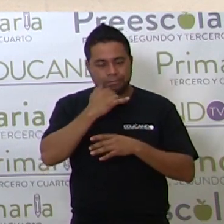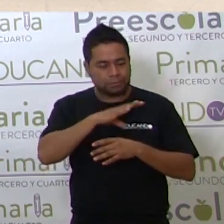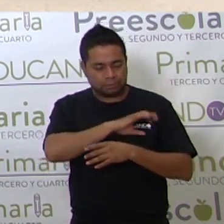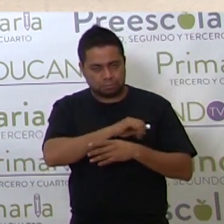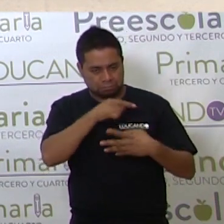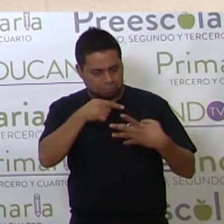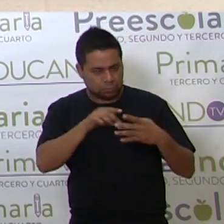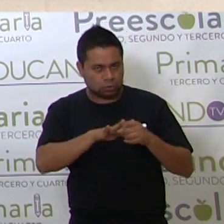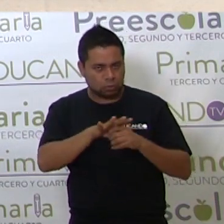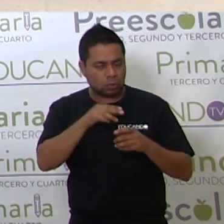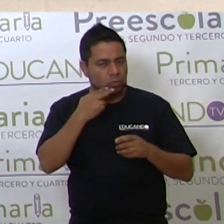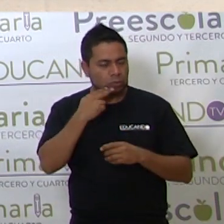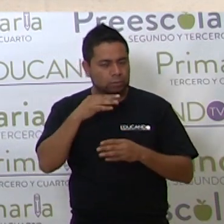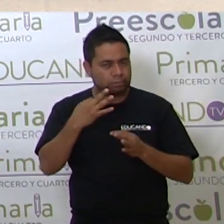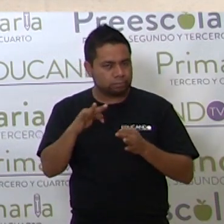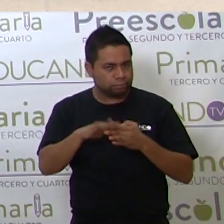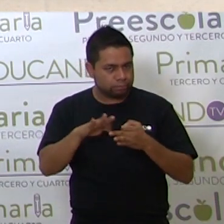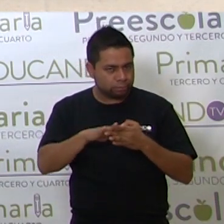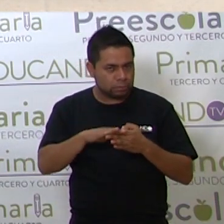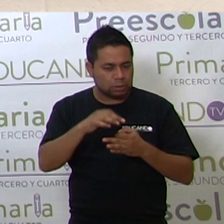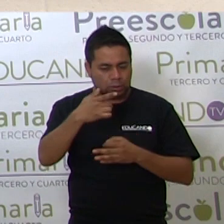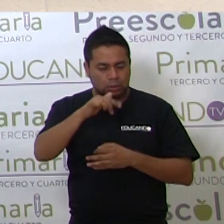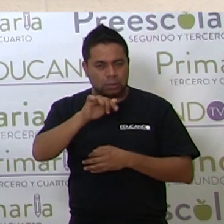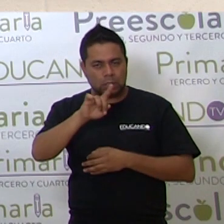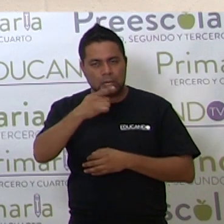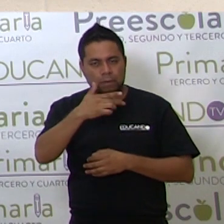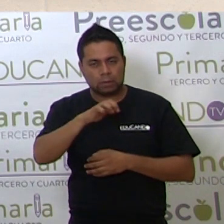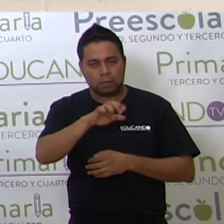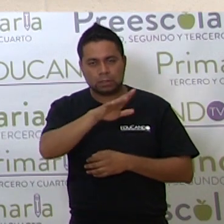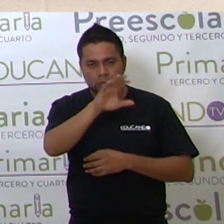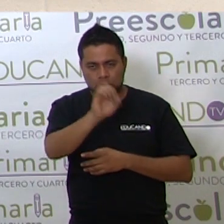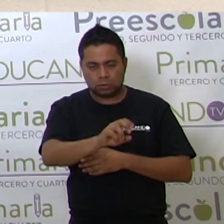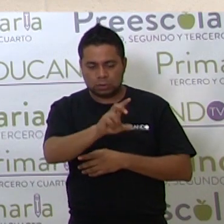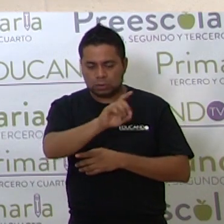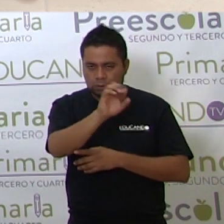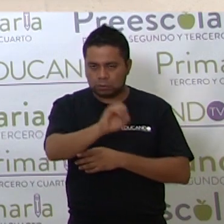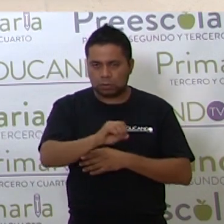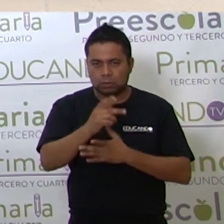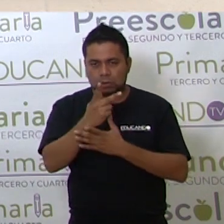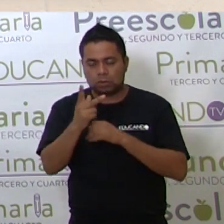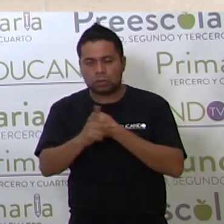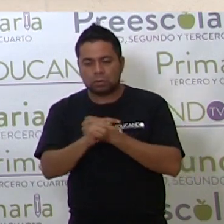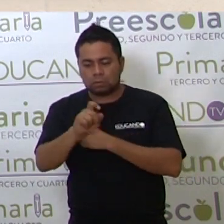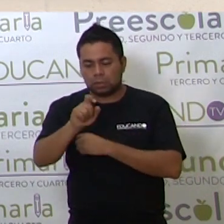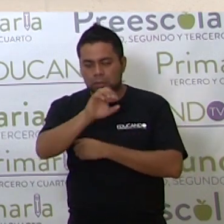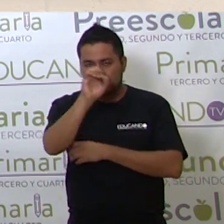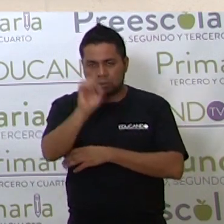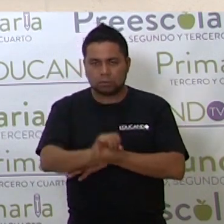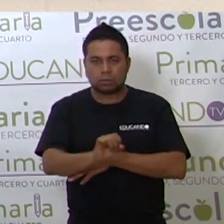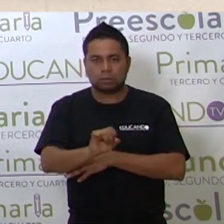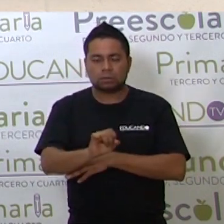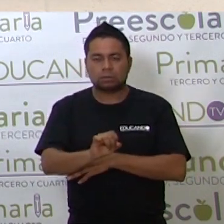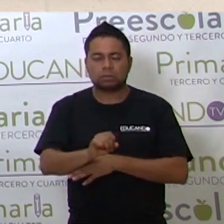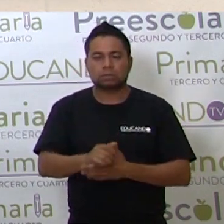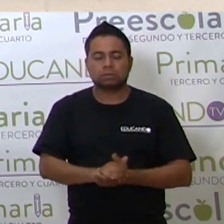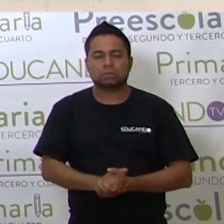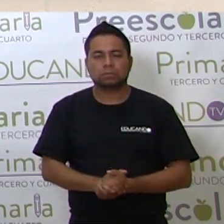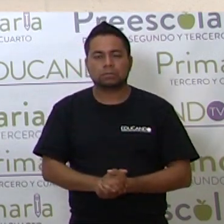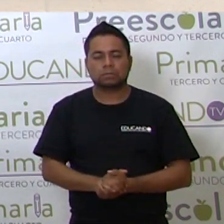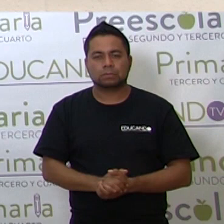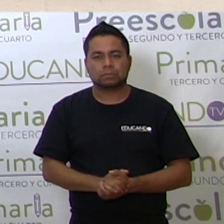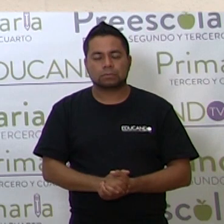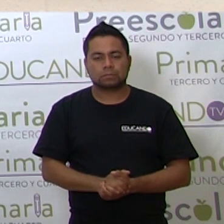tenemos en la pregunta 8 que es un 5% del 30% la televisión y un 20% la